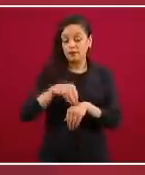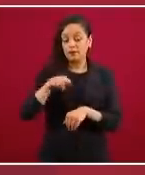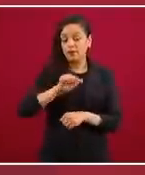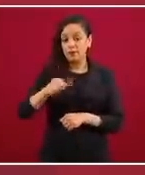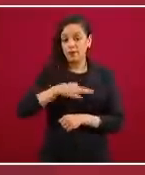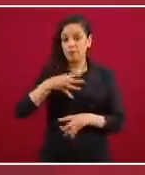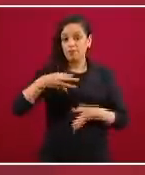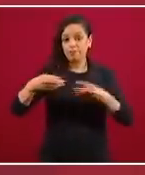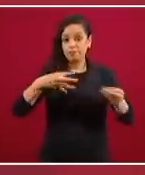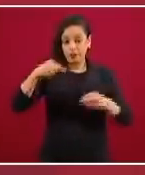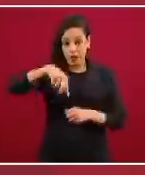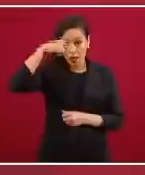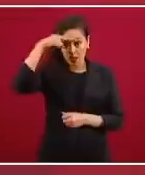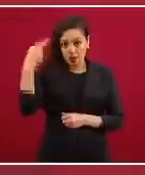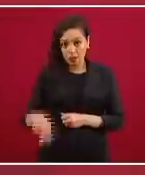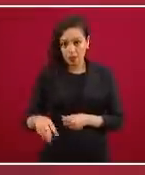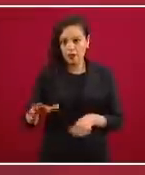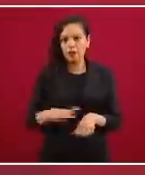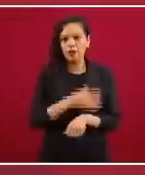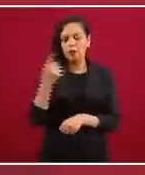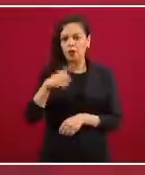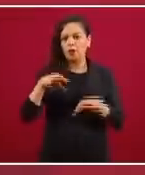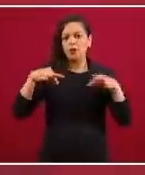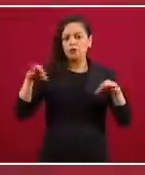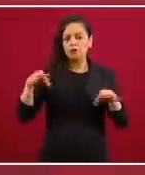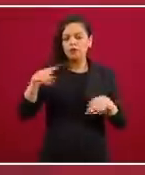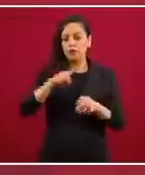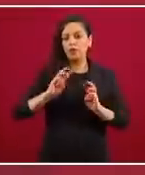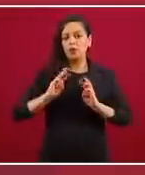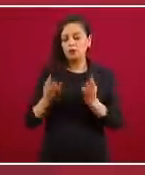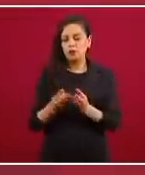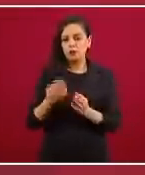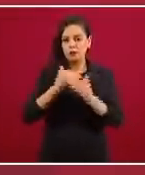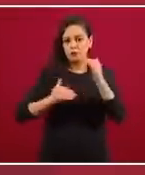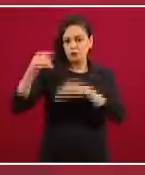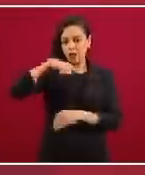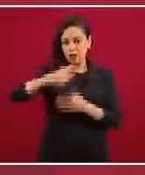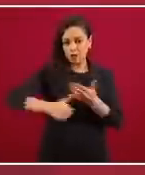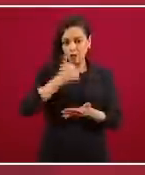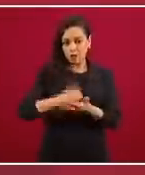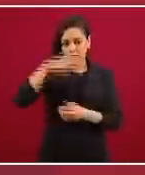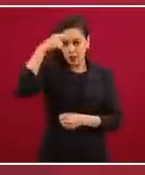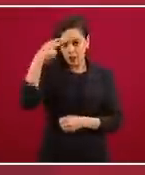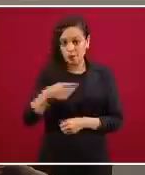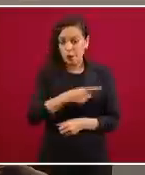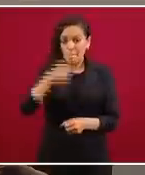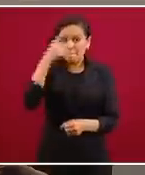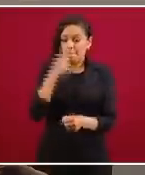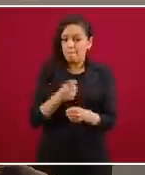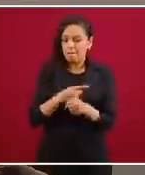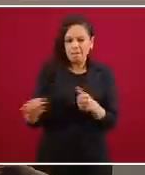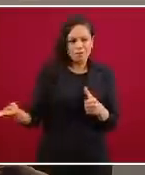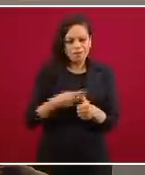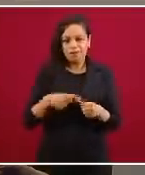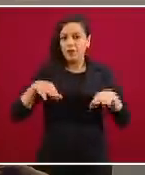el surgimiento del Boletín del Consejo Superior de la Ciudad de México. Es el primer documento que podríamos rastrear